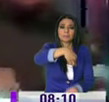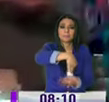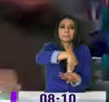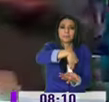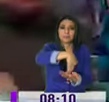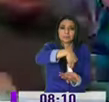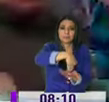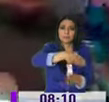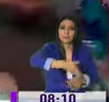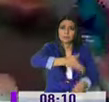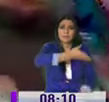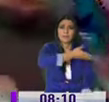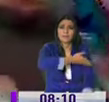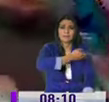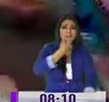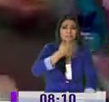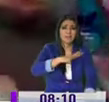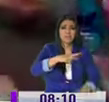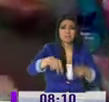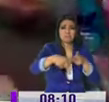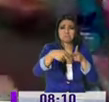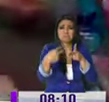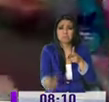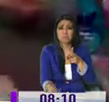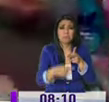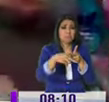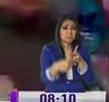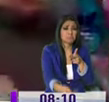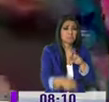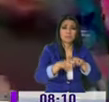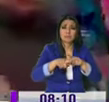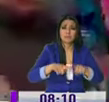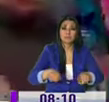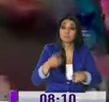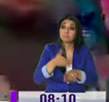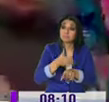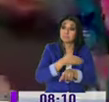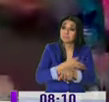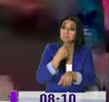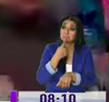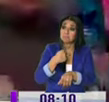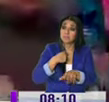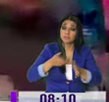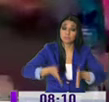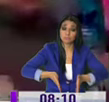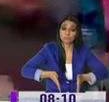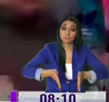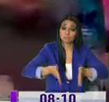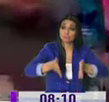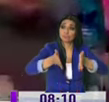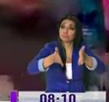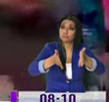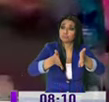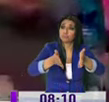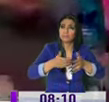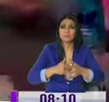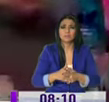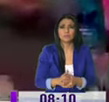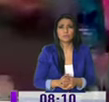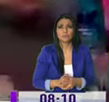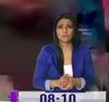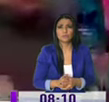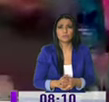el alto índice de accidentabilidad que tenemos se me decía que en este tramo somos el cuerpo